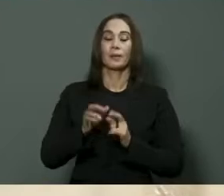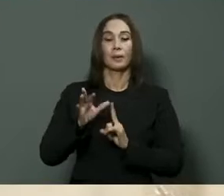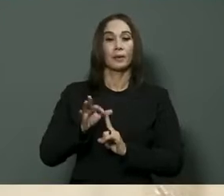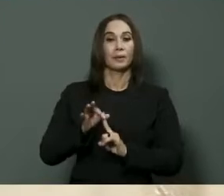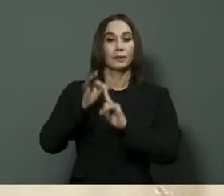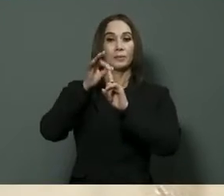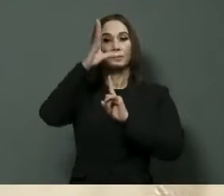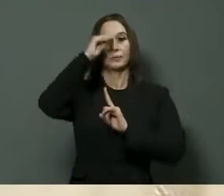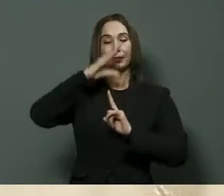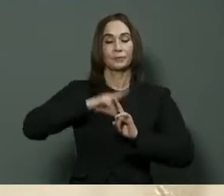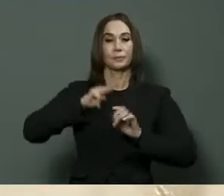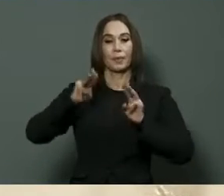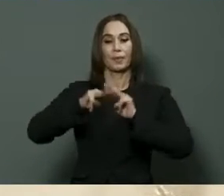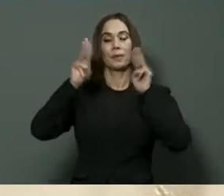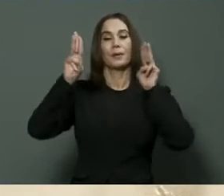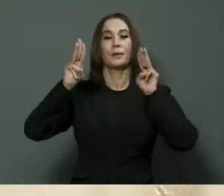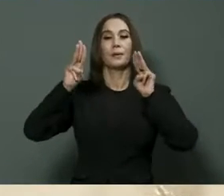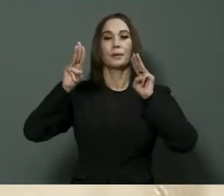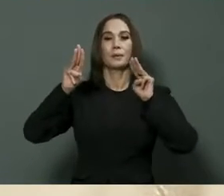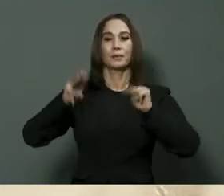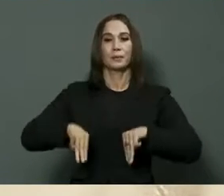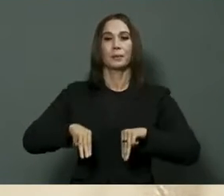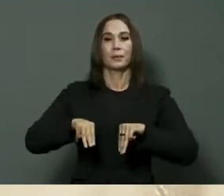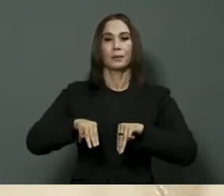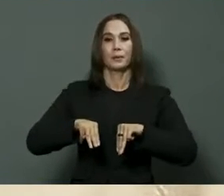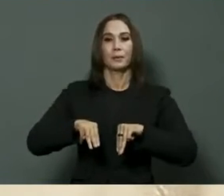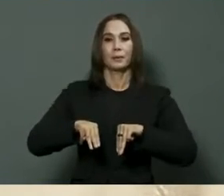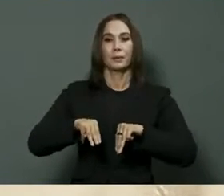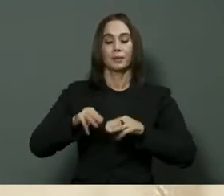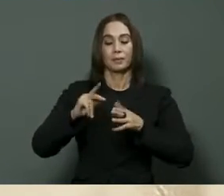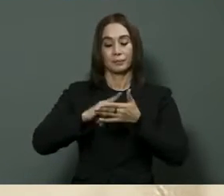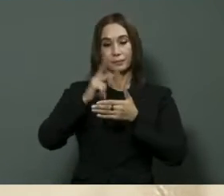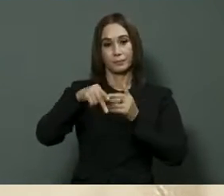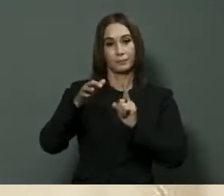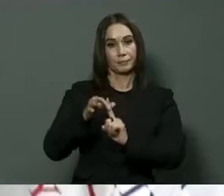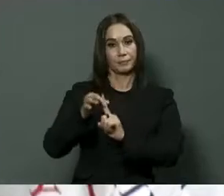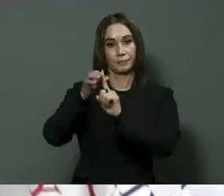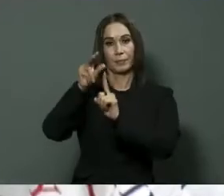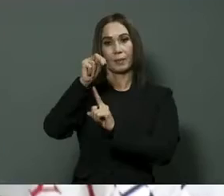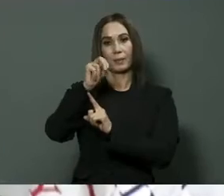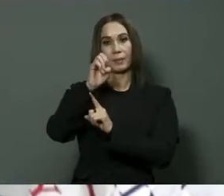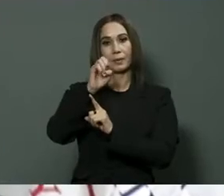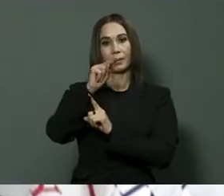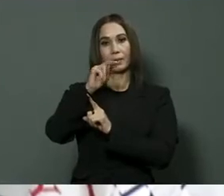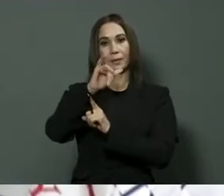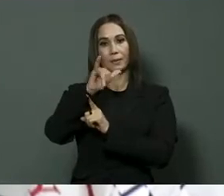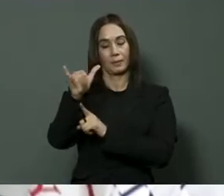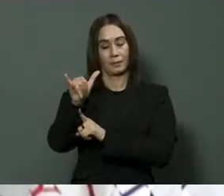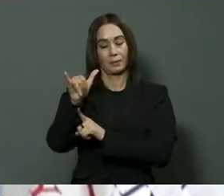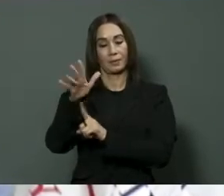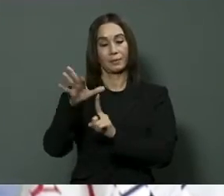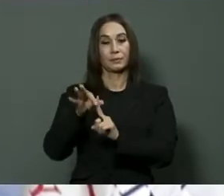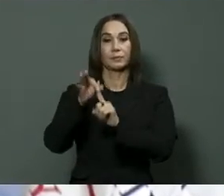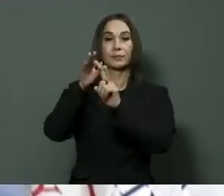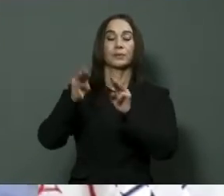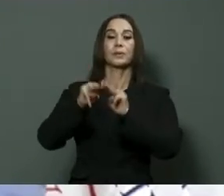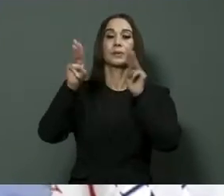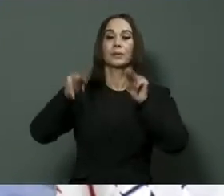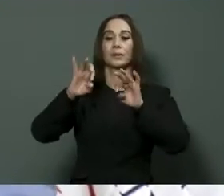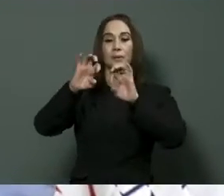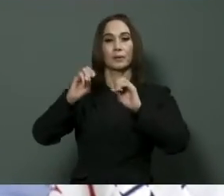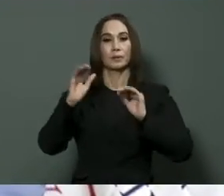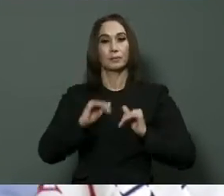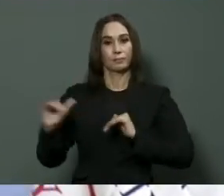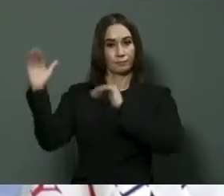distinguido señor ministro para planes especiales, Deney Cabrera, distinguido ministro de